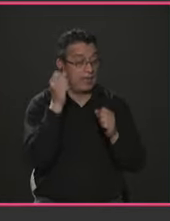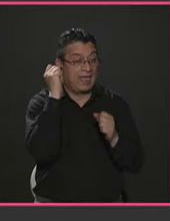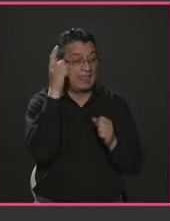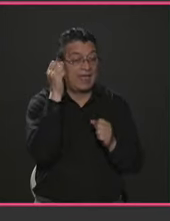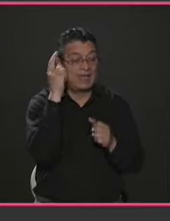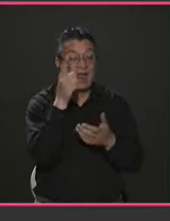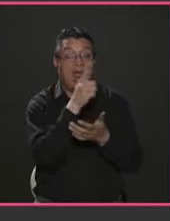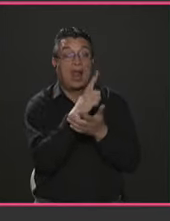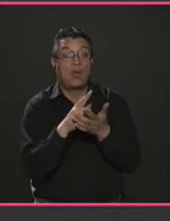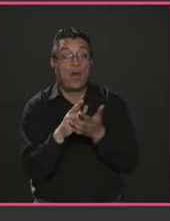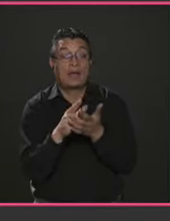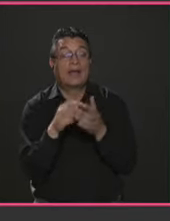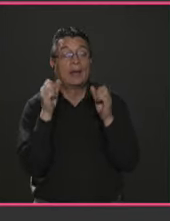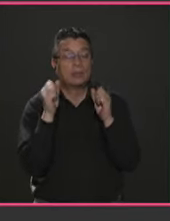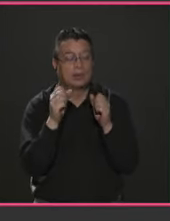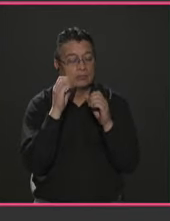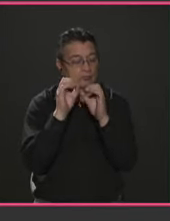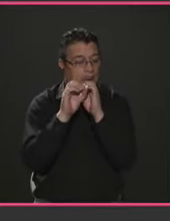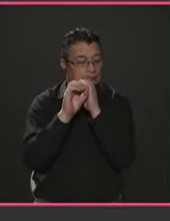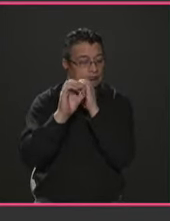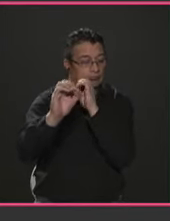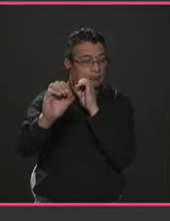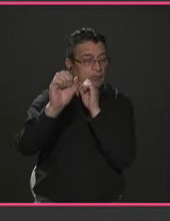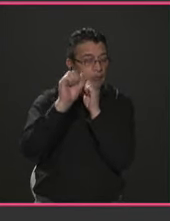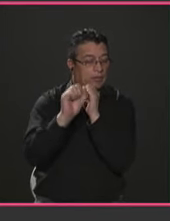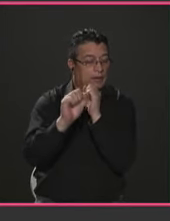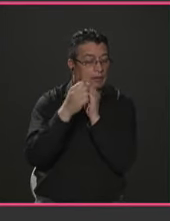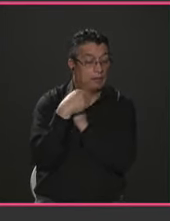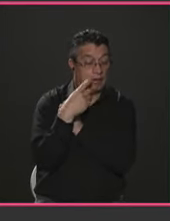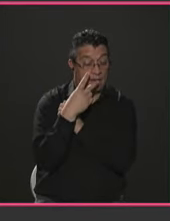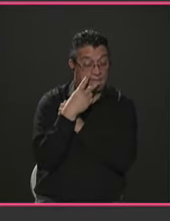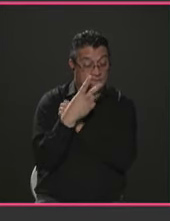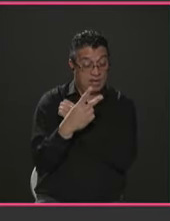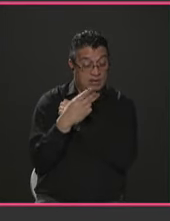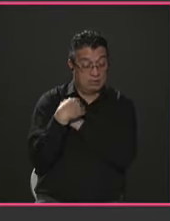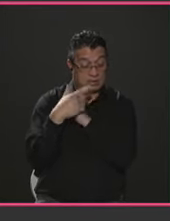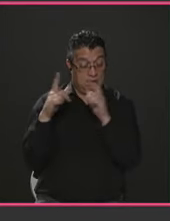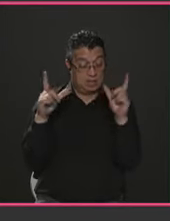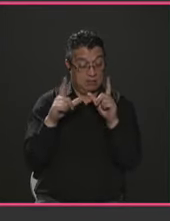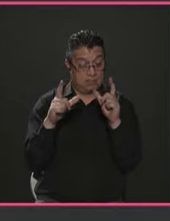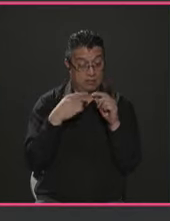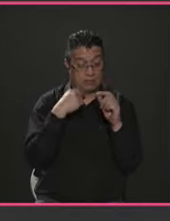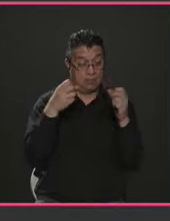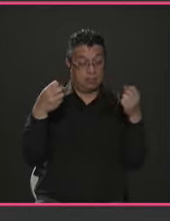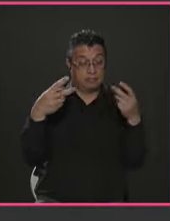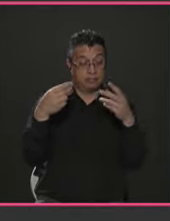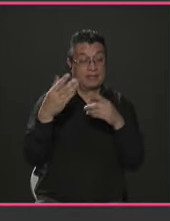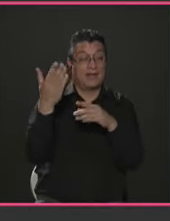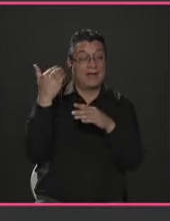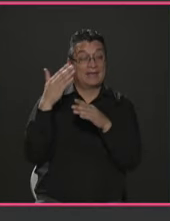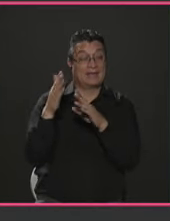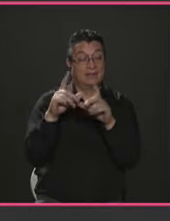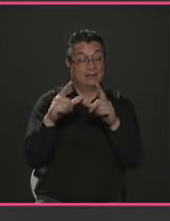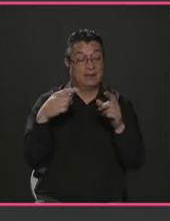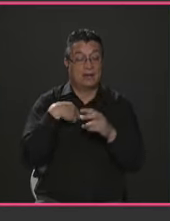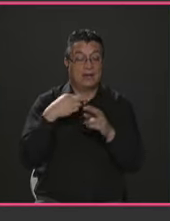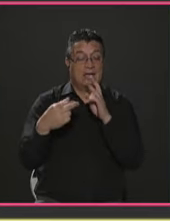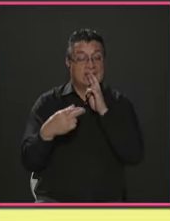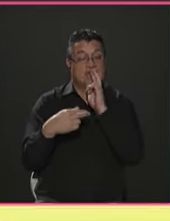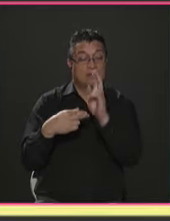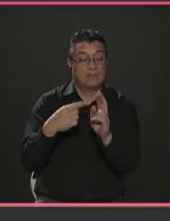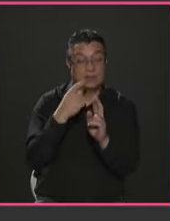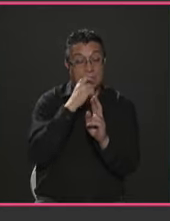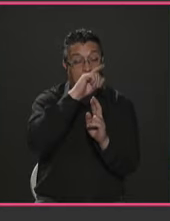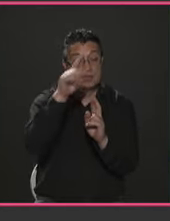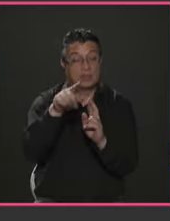de alguna forma es nuestra capacidad predictiva entonces si yo si yo veo la imagen Perdón la la oración que puse principio que es la respuesta a la pregunta